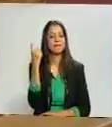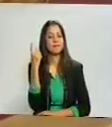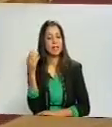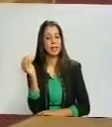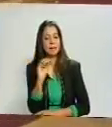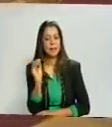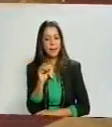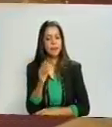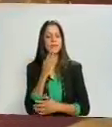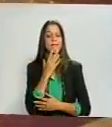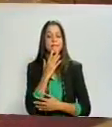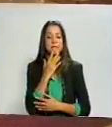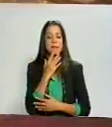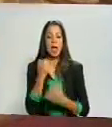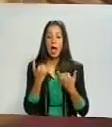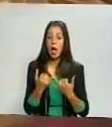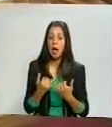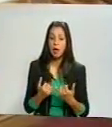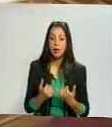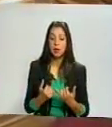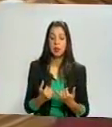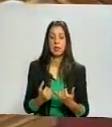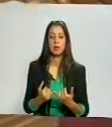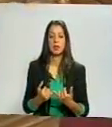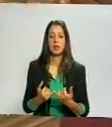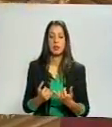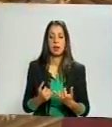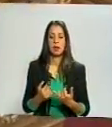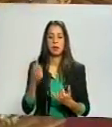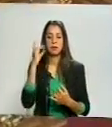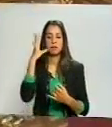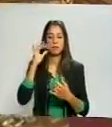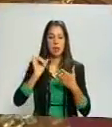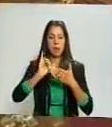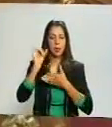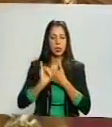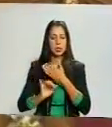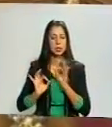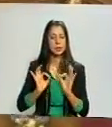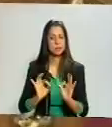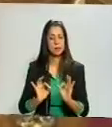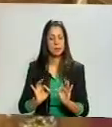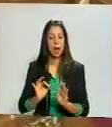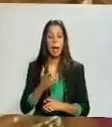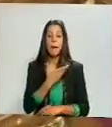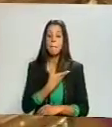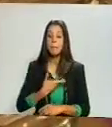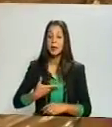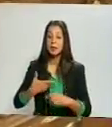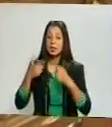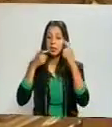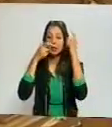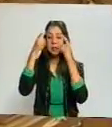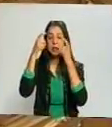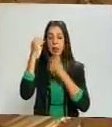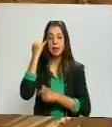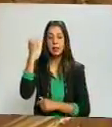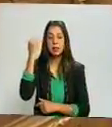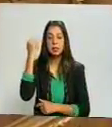Por eso el desarrollo de esa es estratégico, y así lo planteó nuestro comandante Hugo